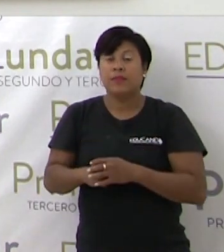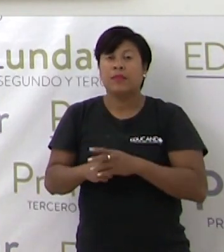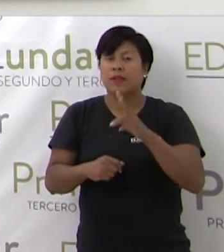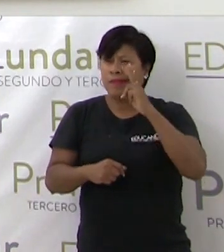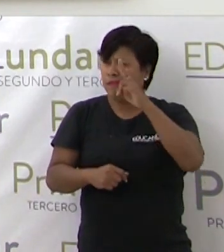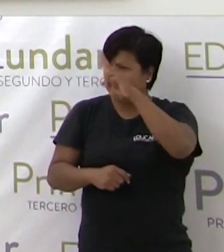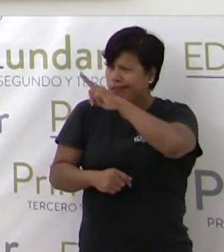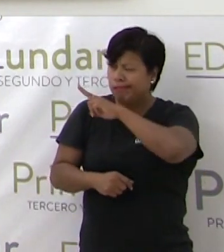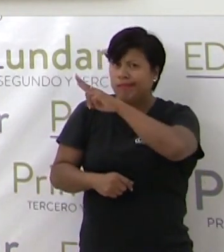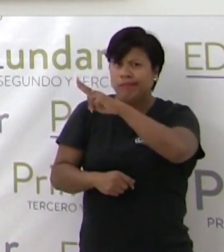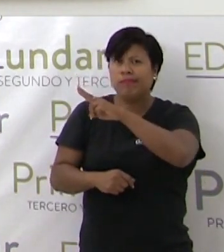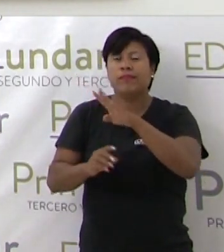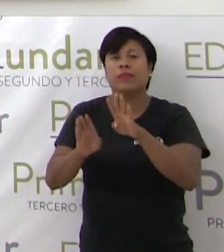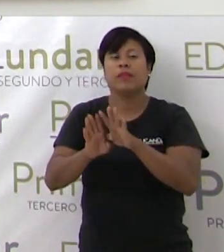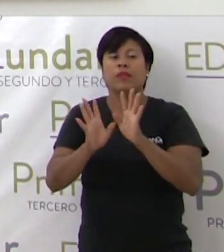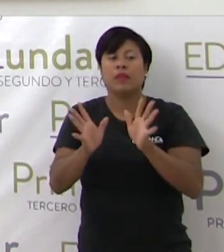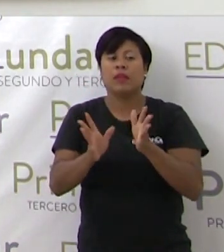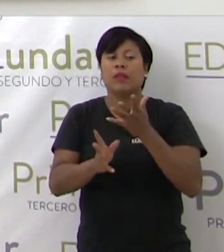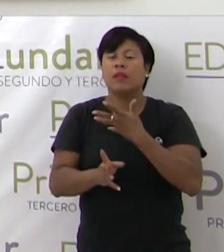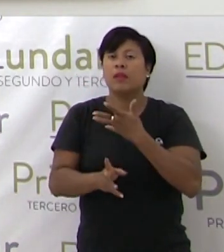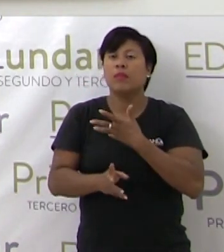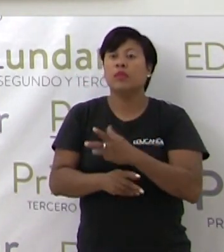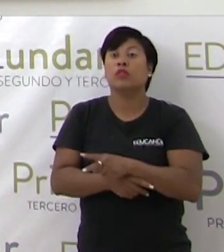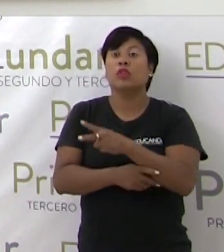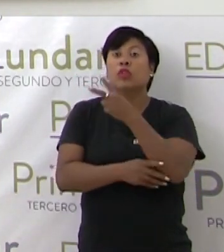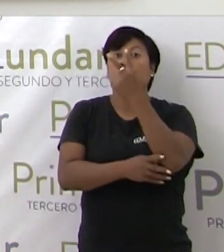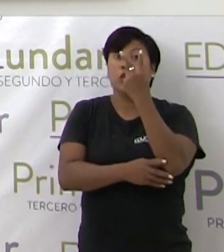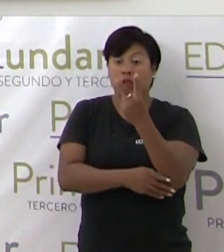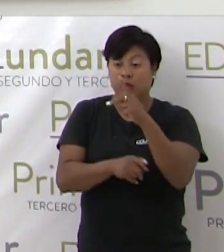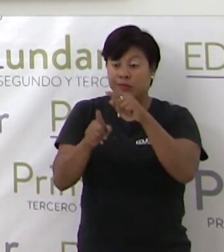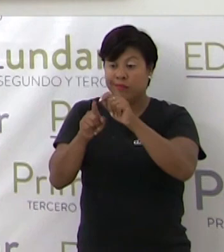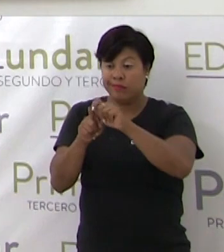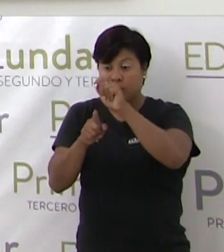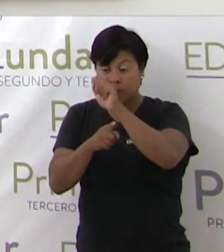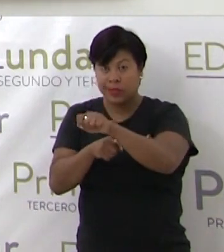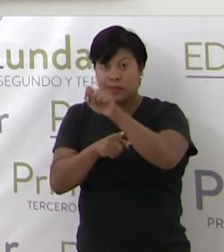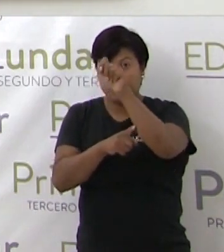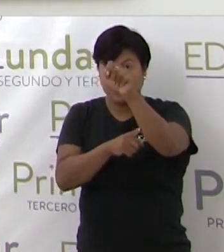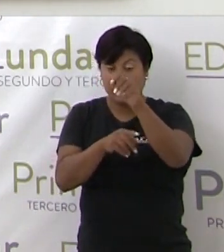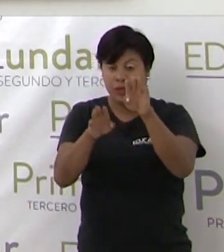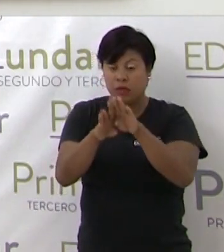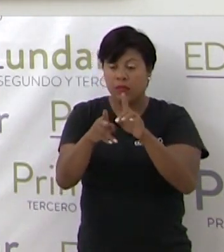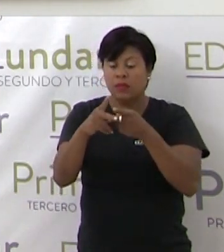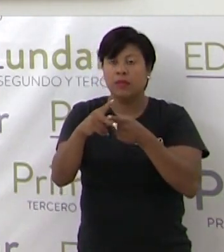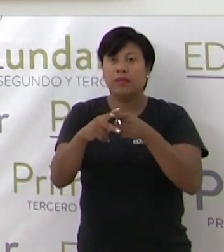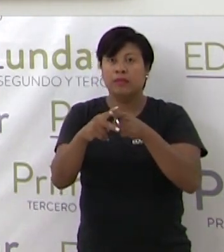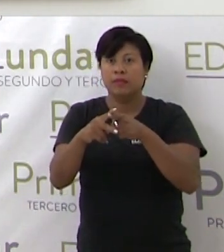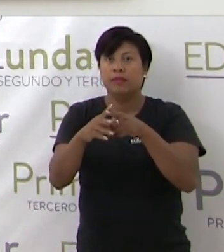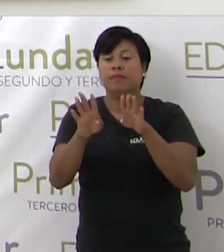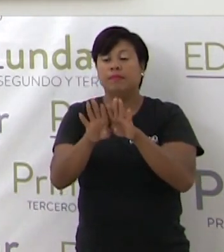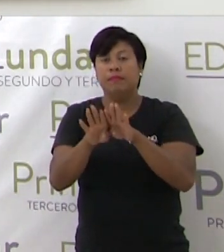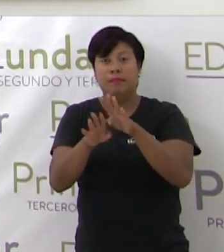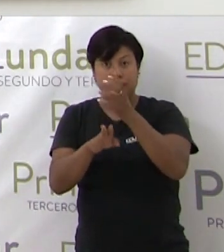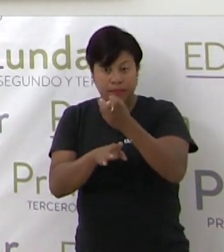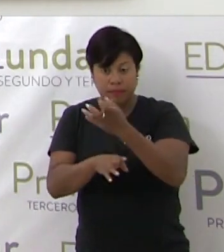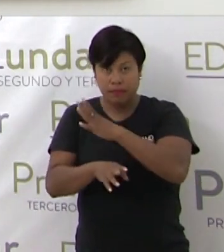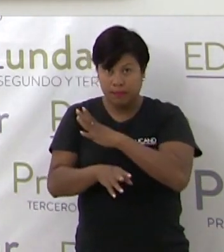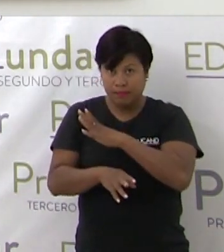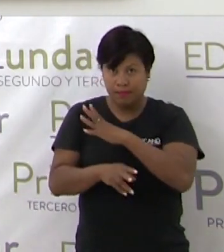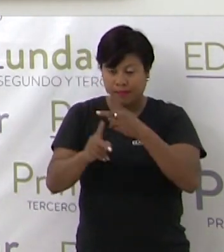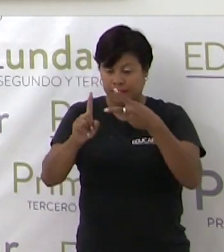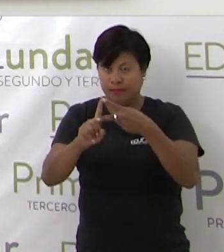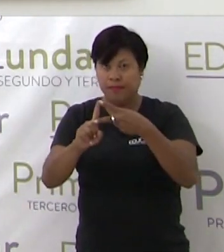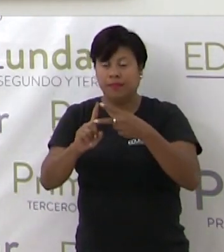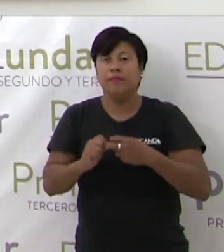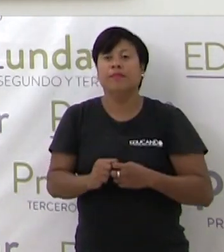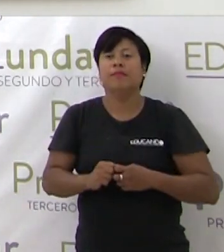localizamos dos de los puntos o de los vértices de los ángulos de esta figura geométrica. Entonces